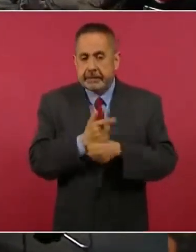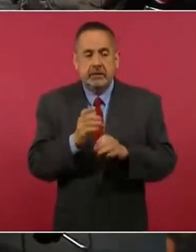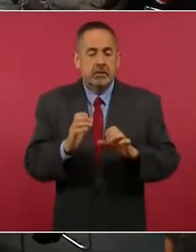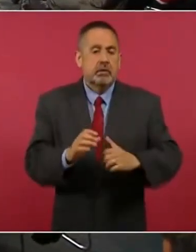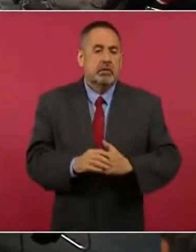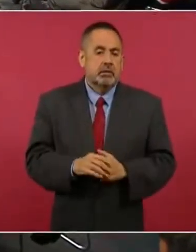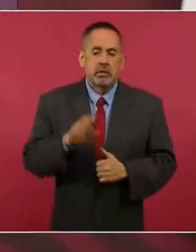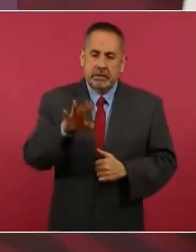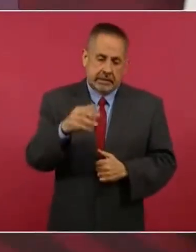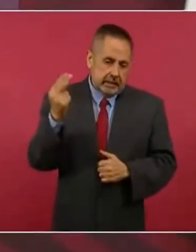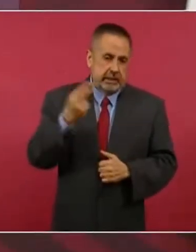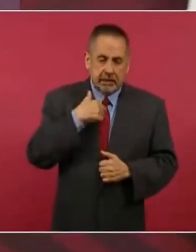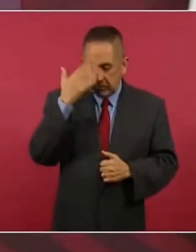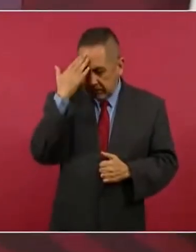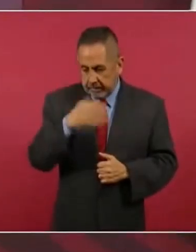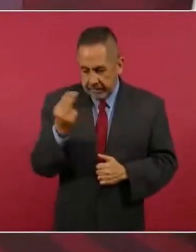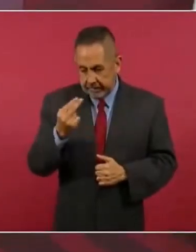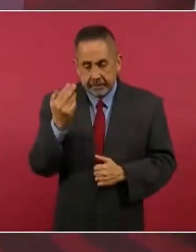sí necesitamos saber.